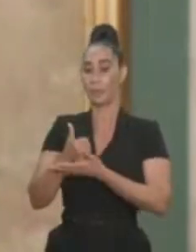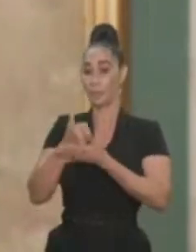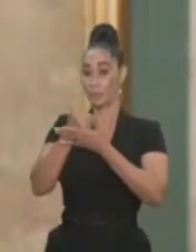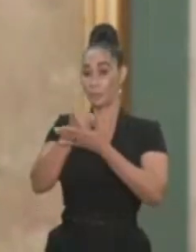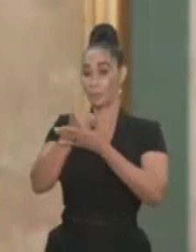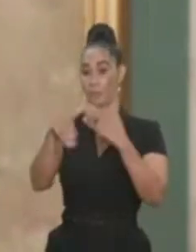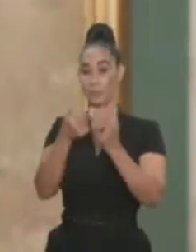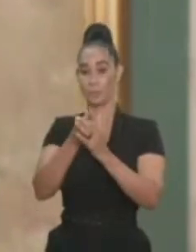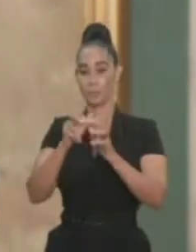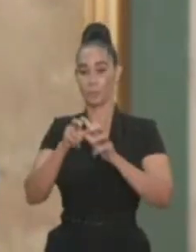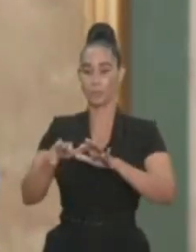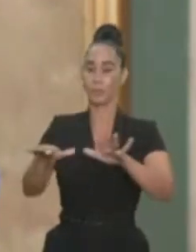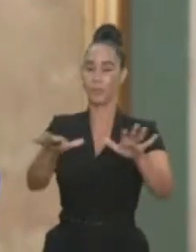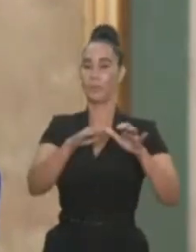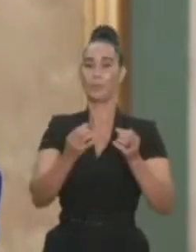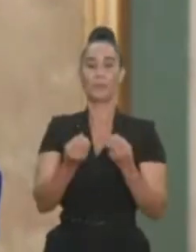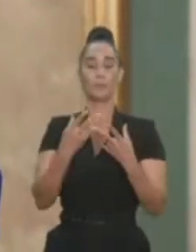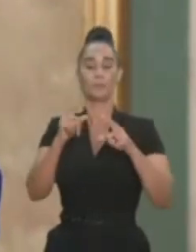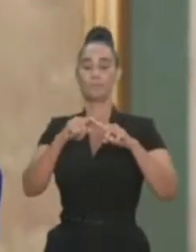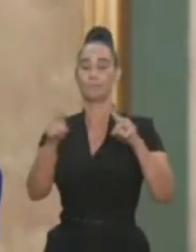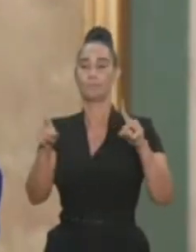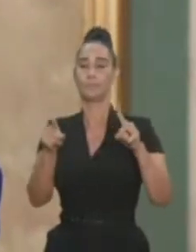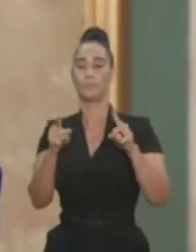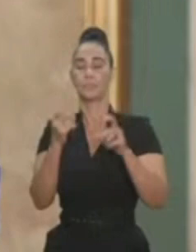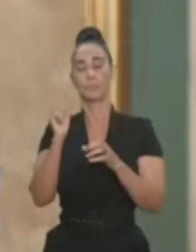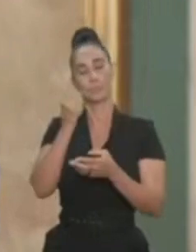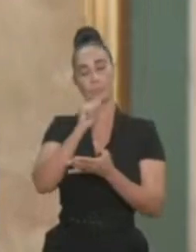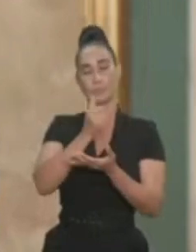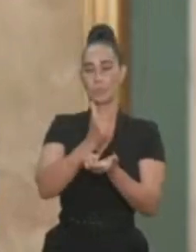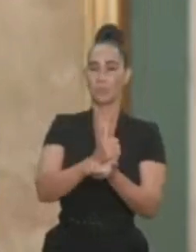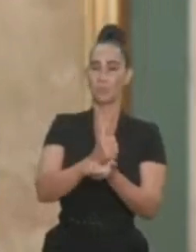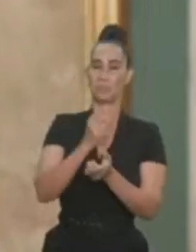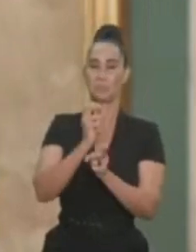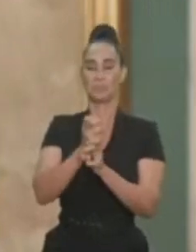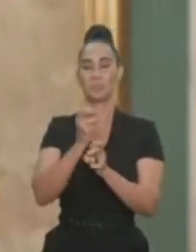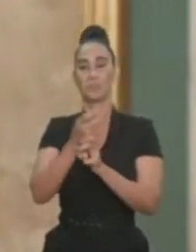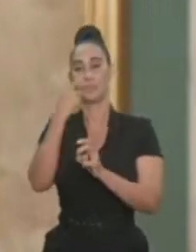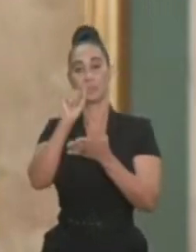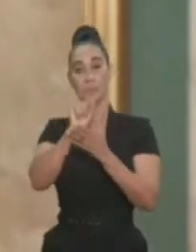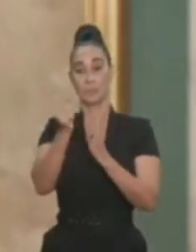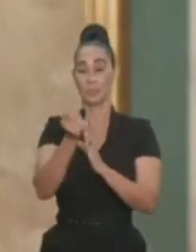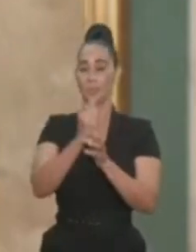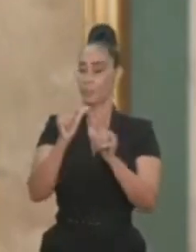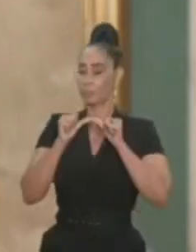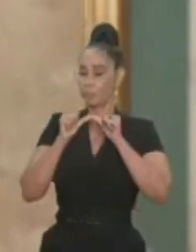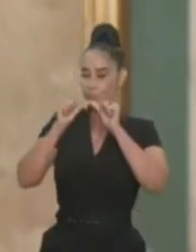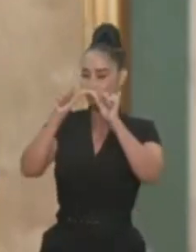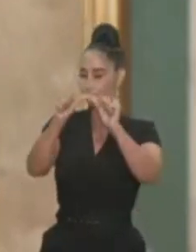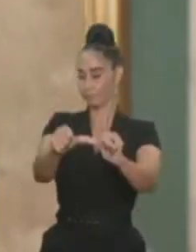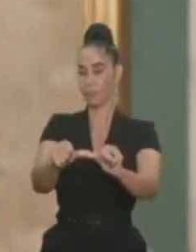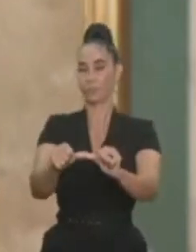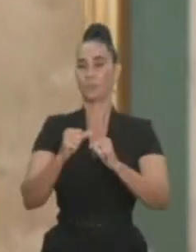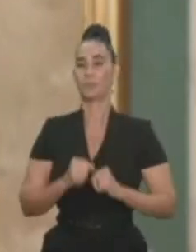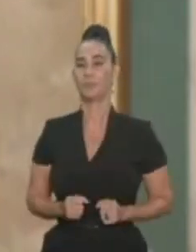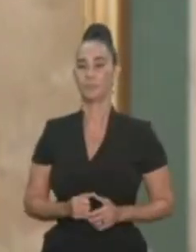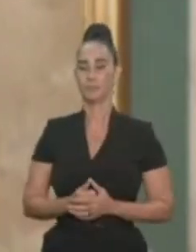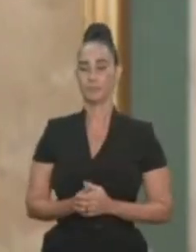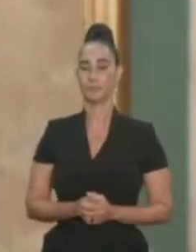vida con muchas dificultades, con muchas situaciones, pero seguir navegando y seguir a flote.